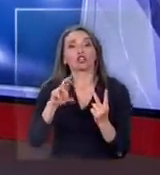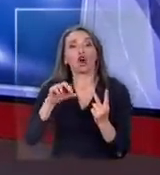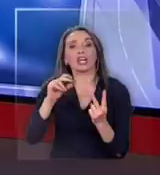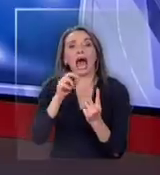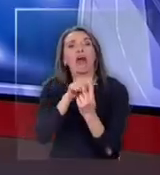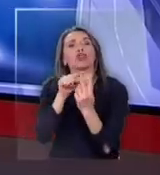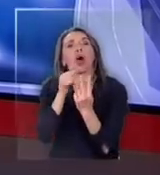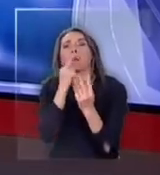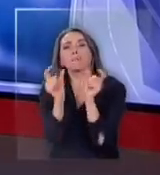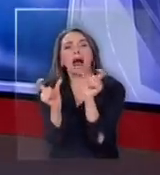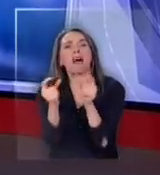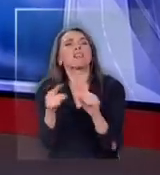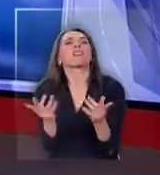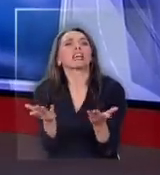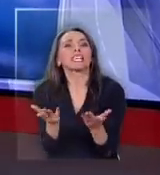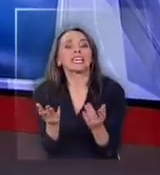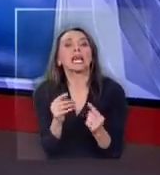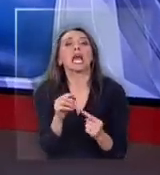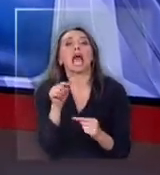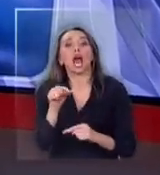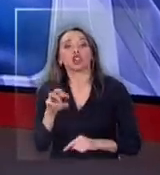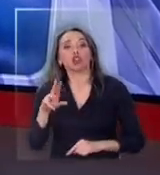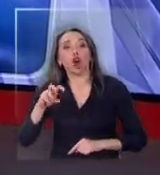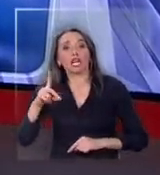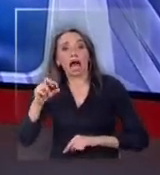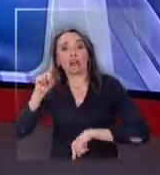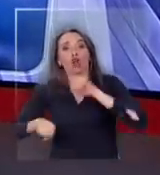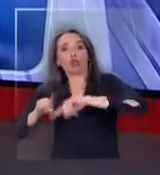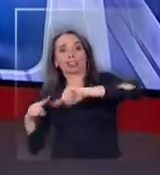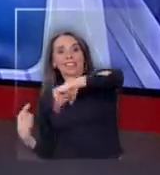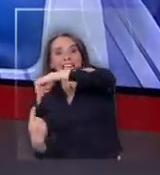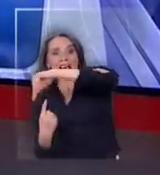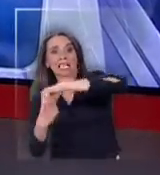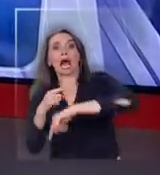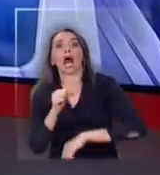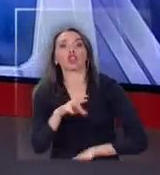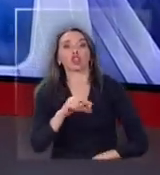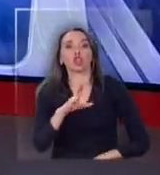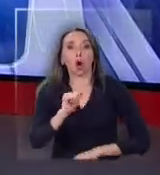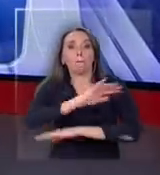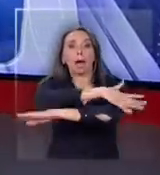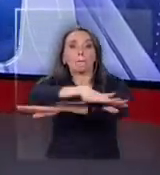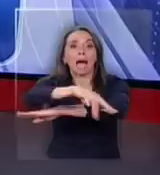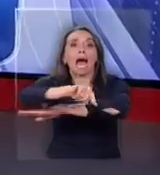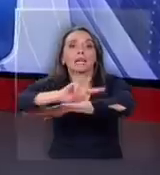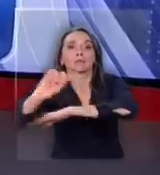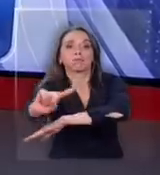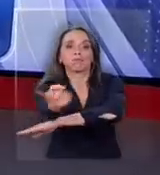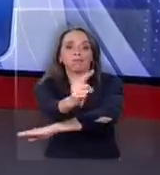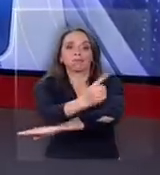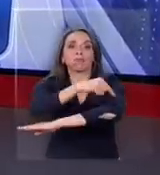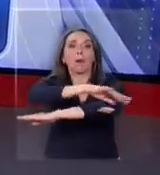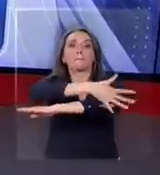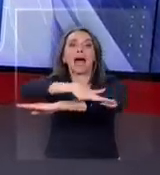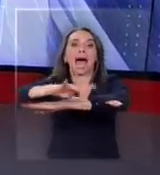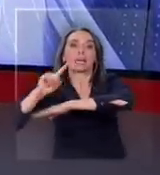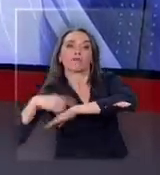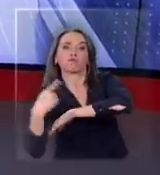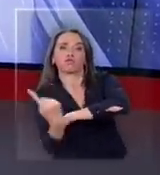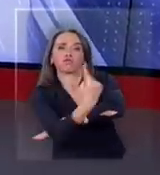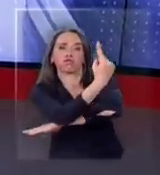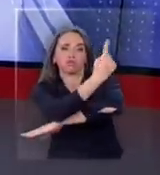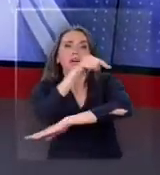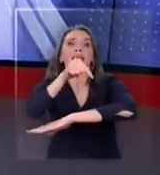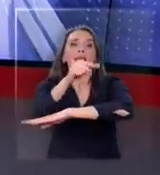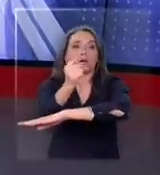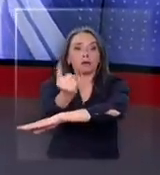la diferencia principal es que una es en tierra y la otra es en el mar. La tromba marina, cuando ingresa a tierra, se debilita y pierde